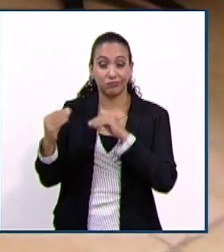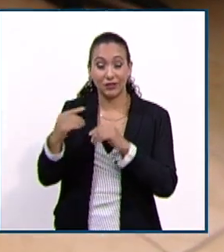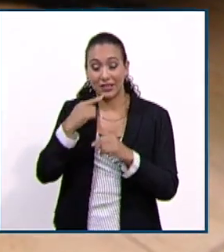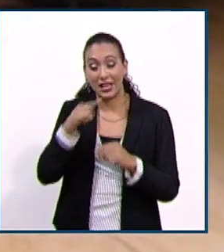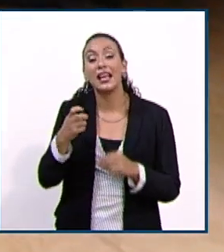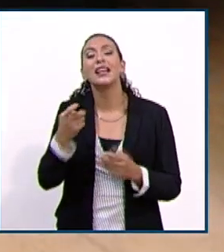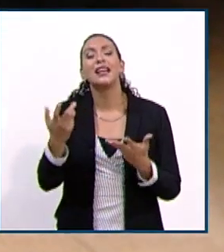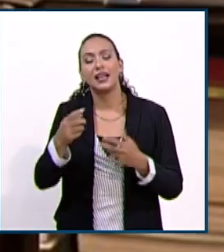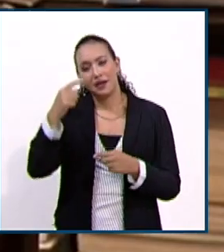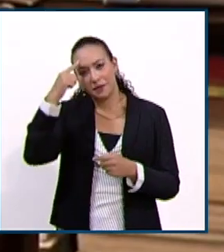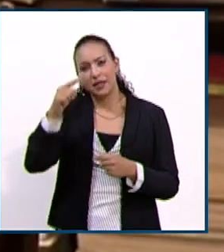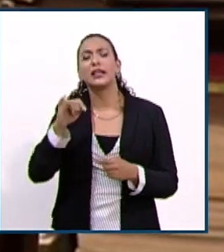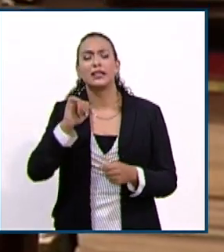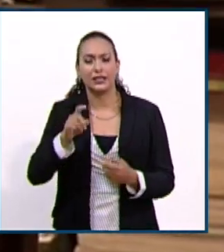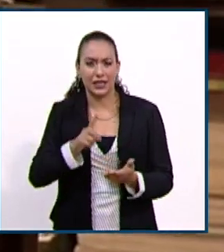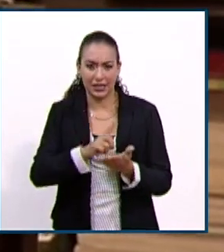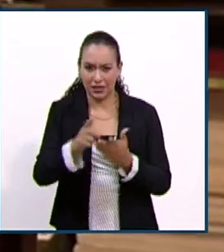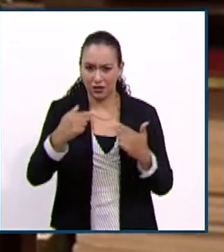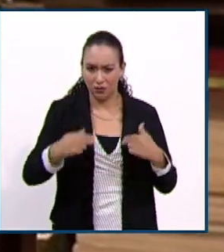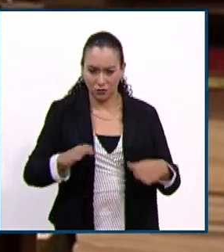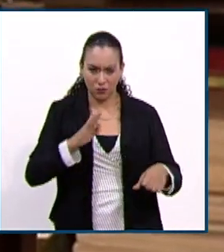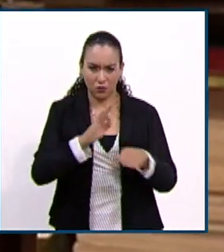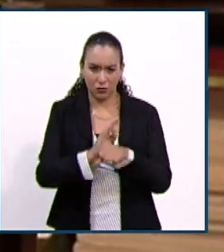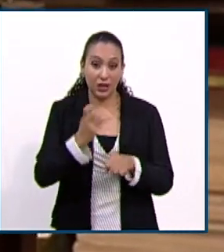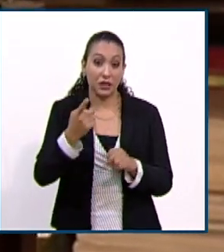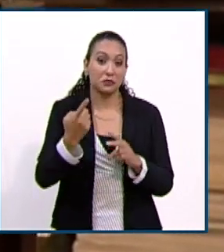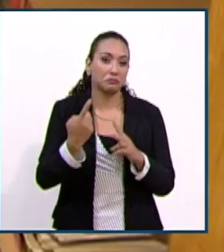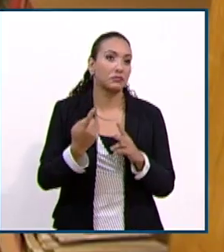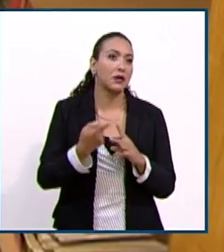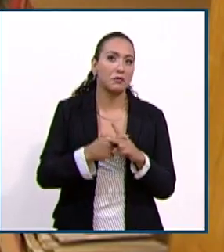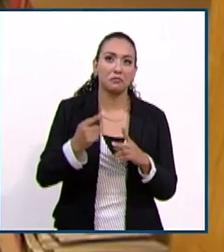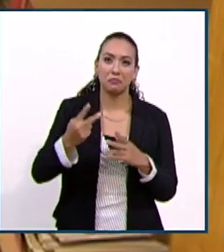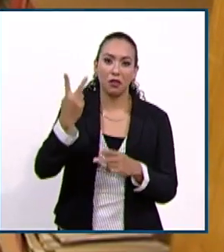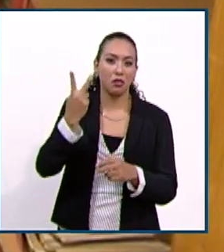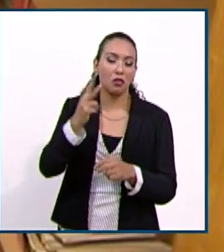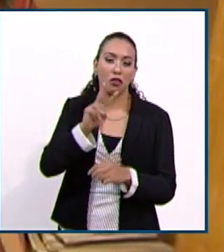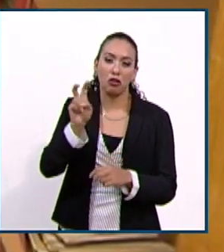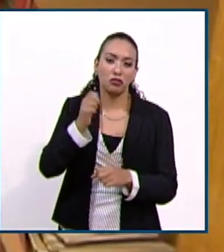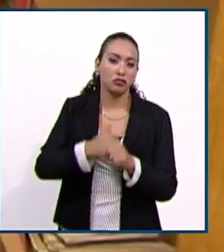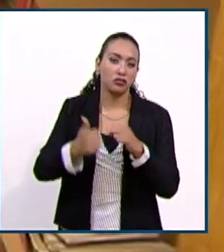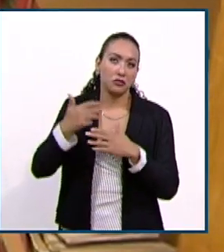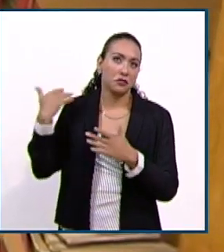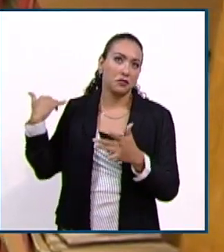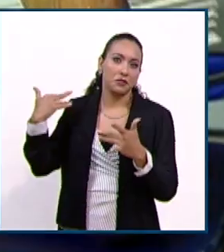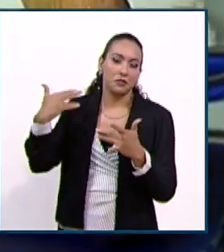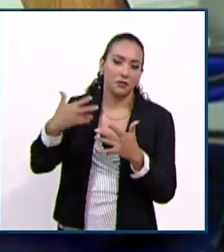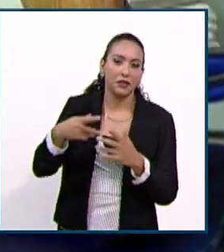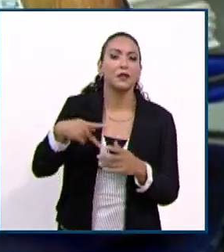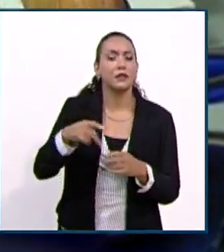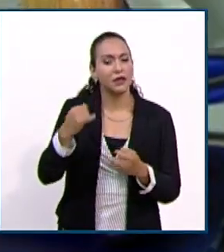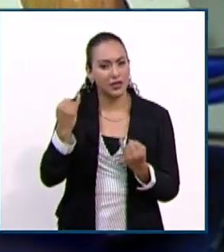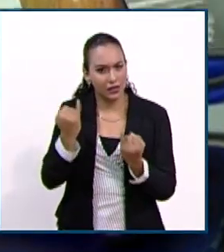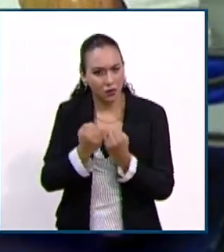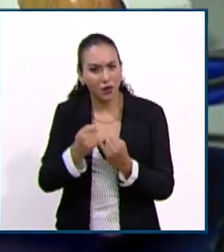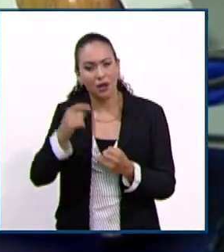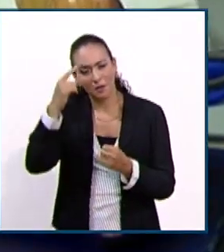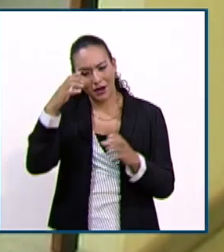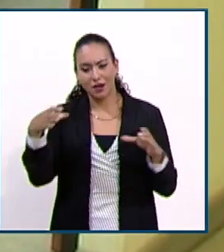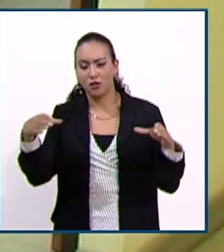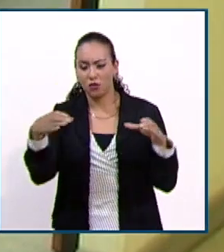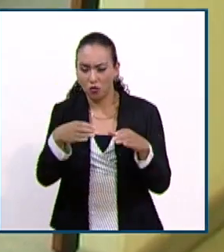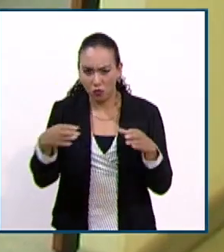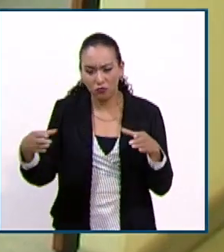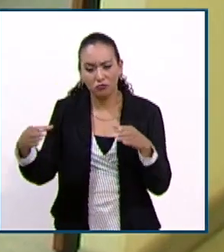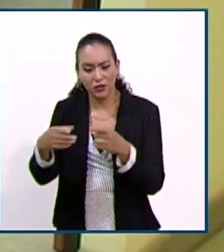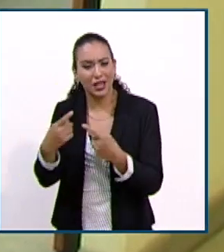de forma individual, como lo venía haciendo durante 200 años, sino también de naturaleza colectiva, lo que puede beneficiar a todas